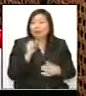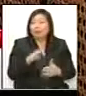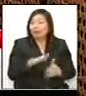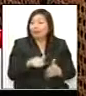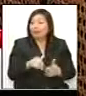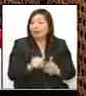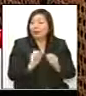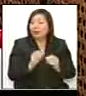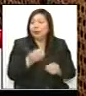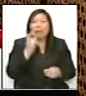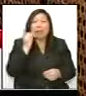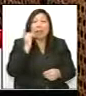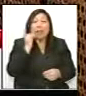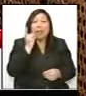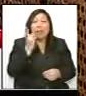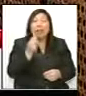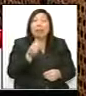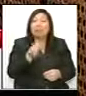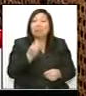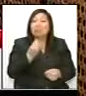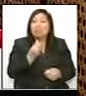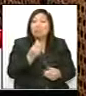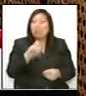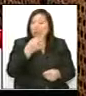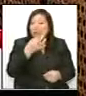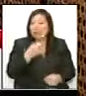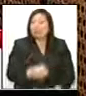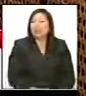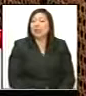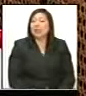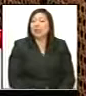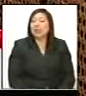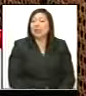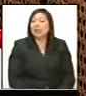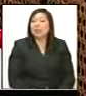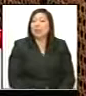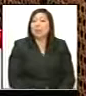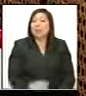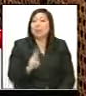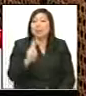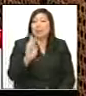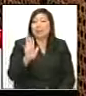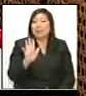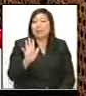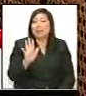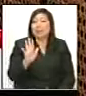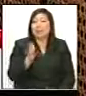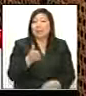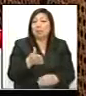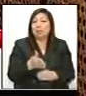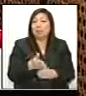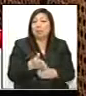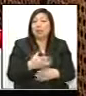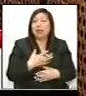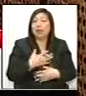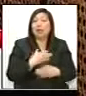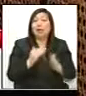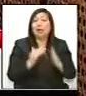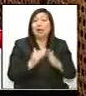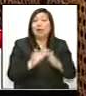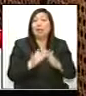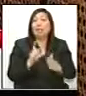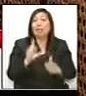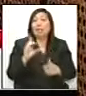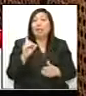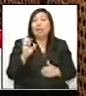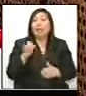les damos un desayuno, les administramos sus pastillas. Sin embargo, solamente 25 casos van a la casa del alivio de los